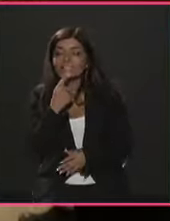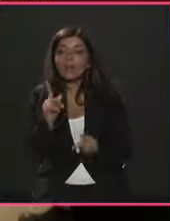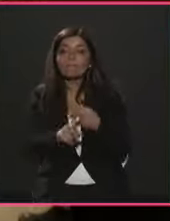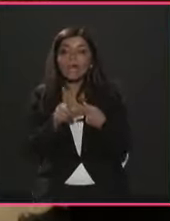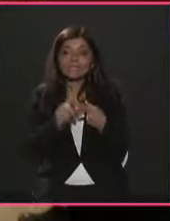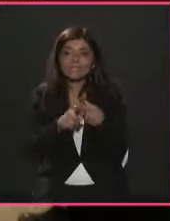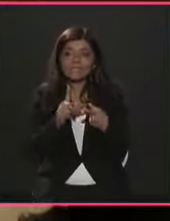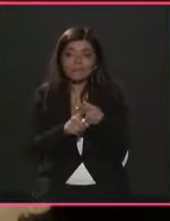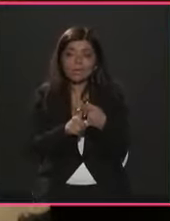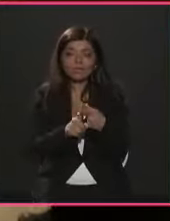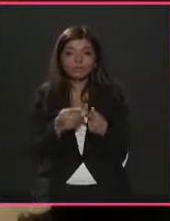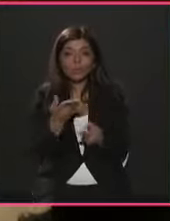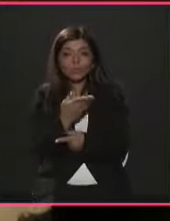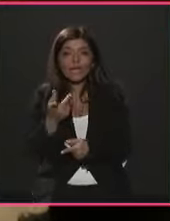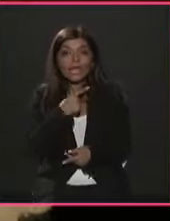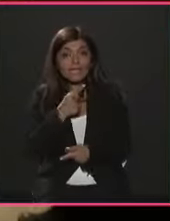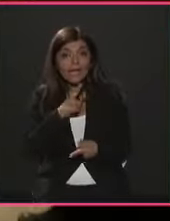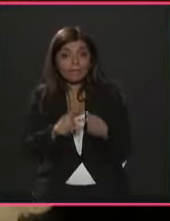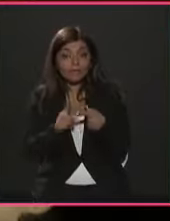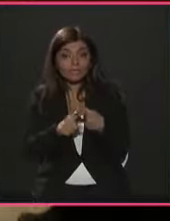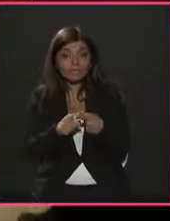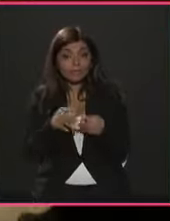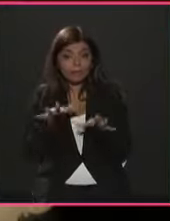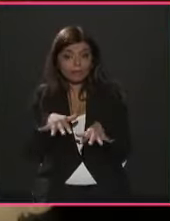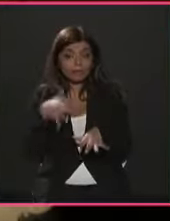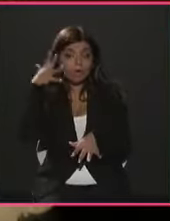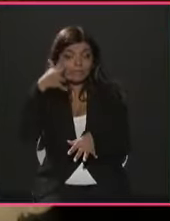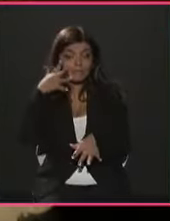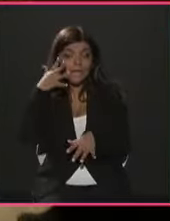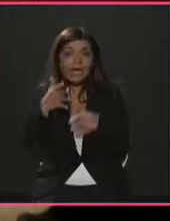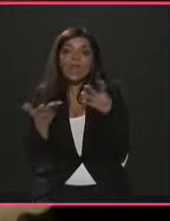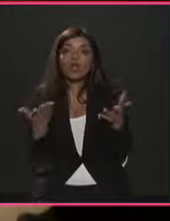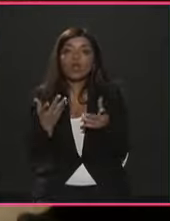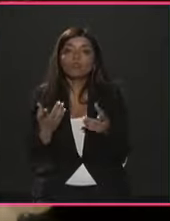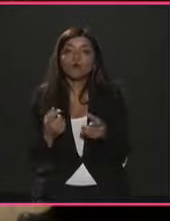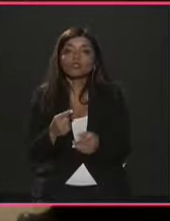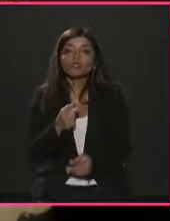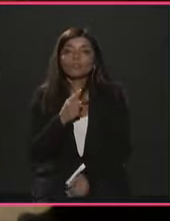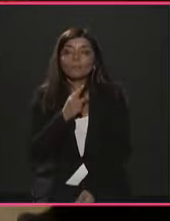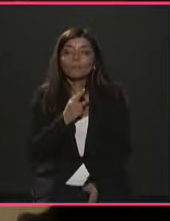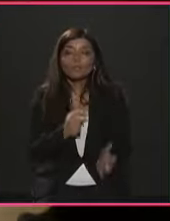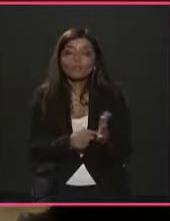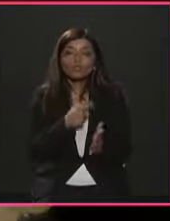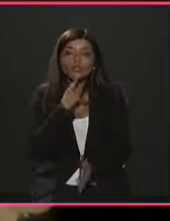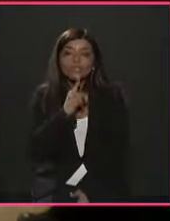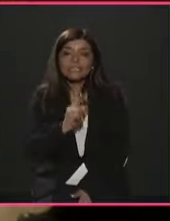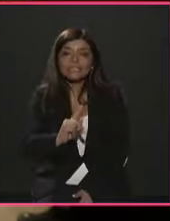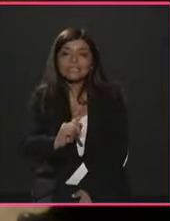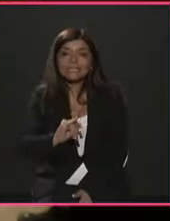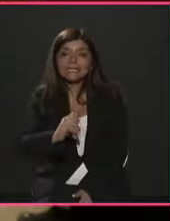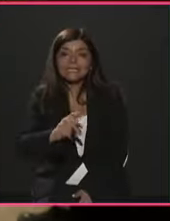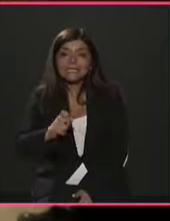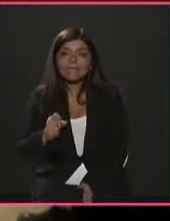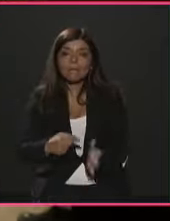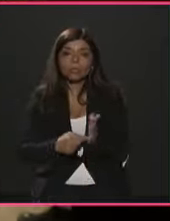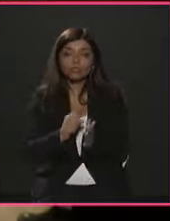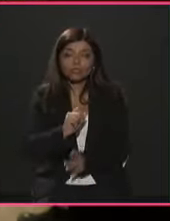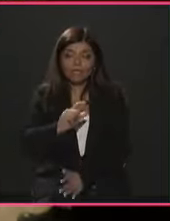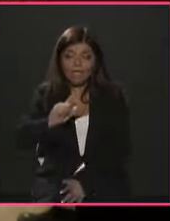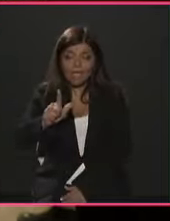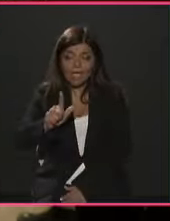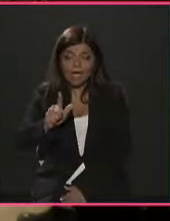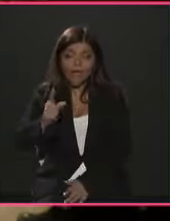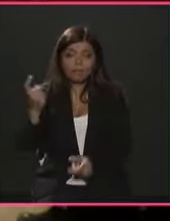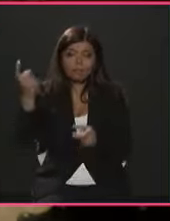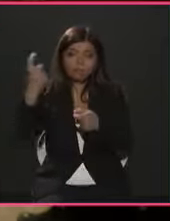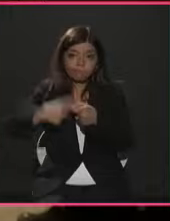participar si usted quiere participar de alguna de estas charlas tiene que meterse a puntoticket.cl y así poder eh